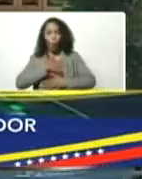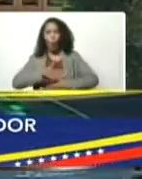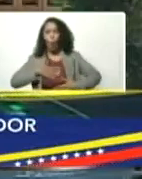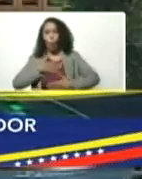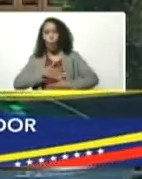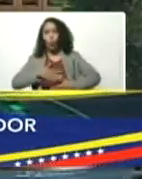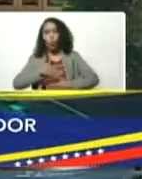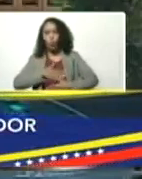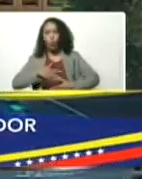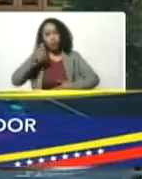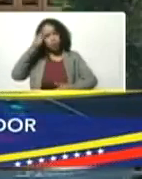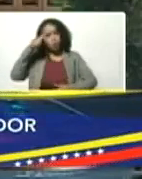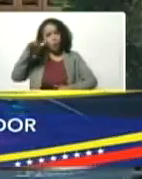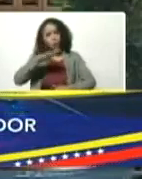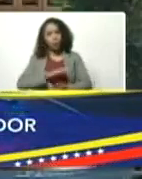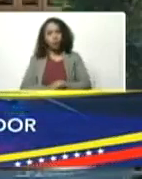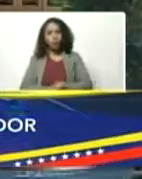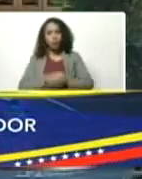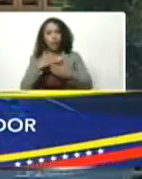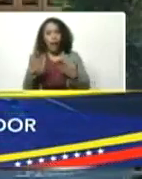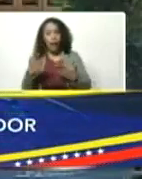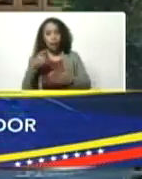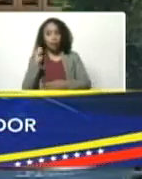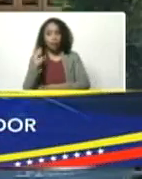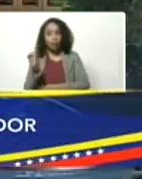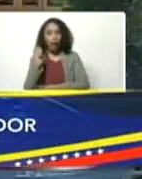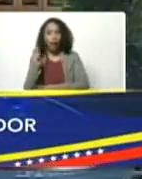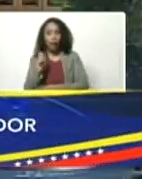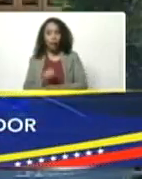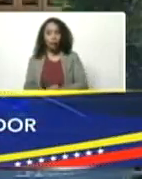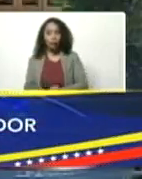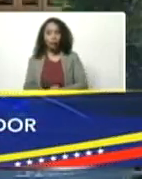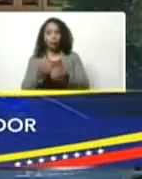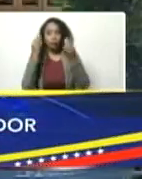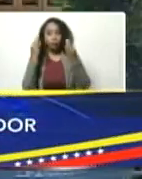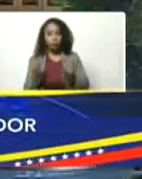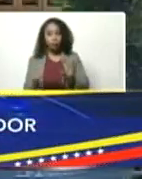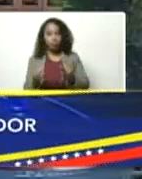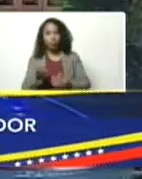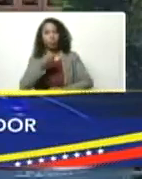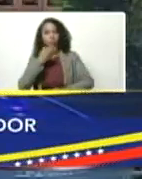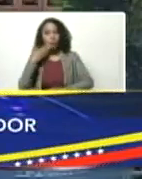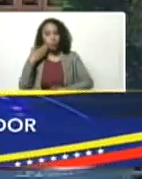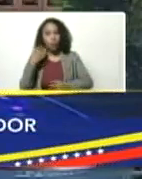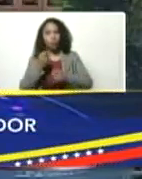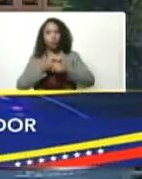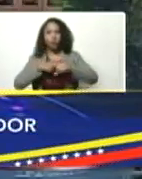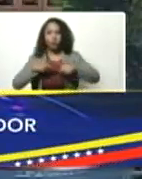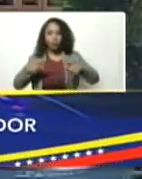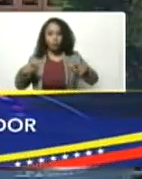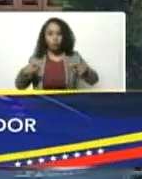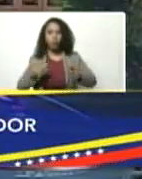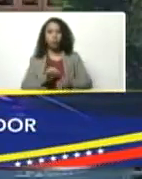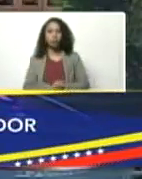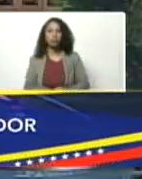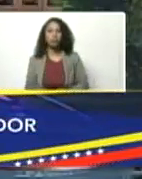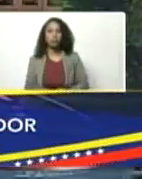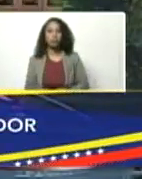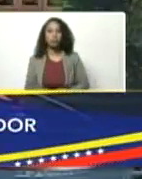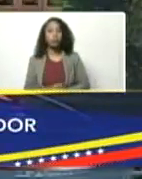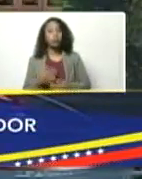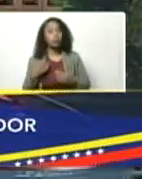el pueblo, en salario justo, digno, creciente,